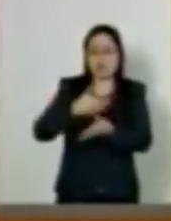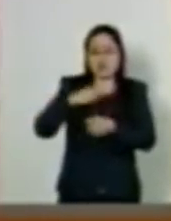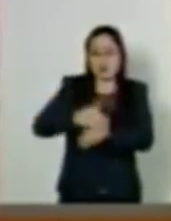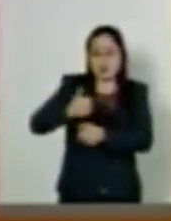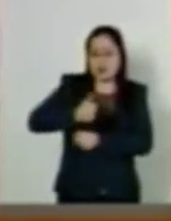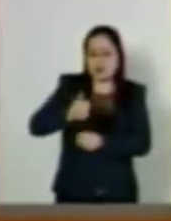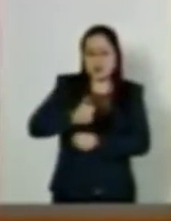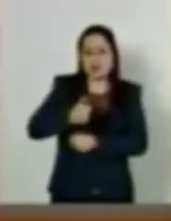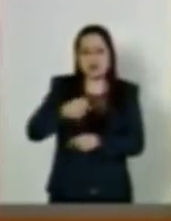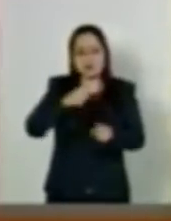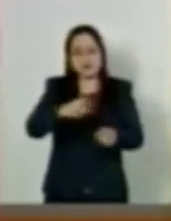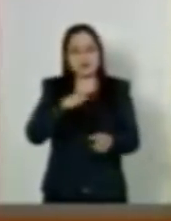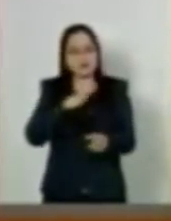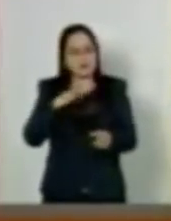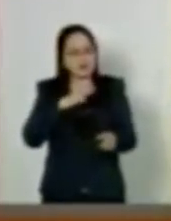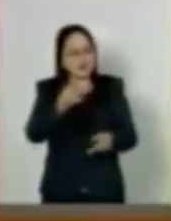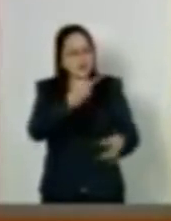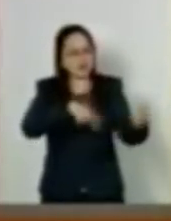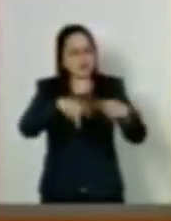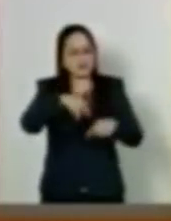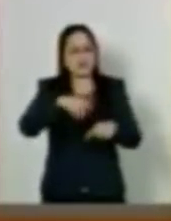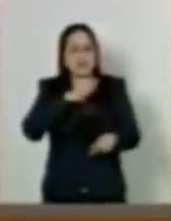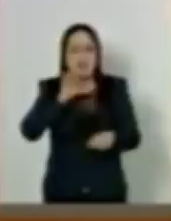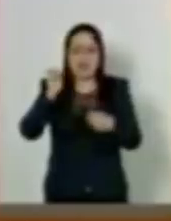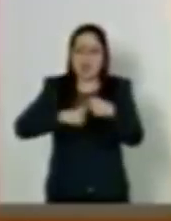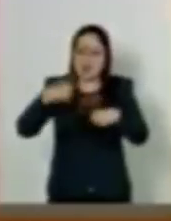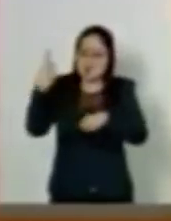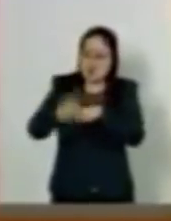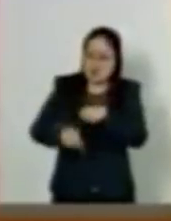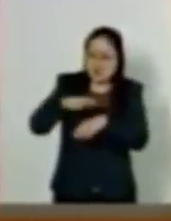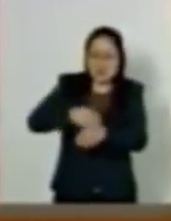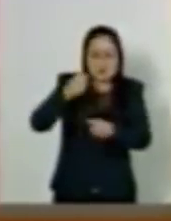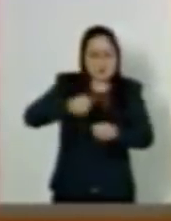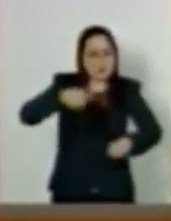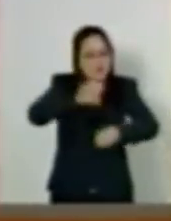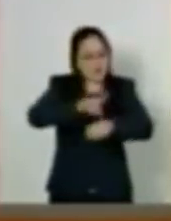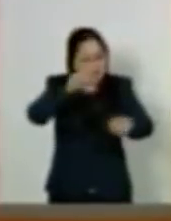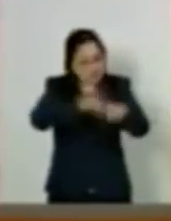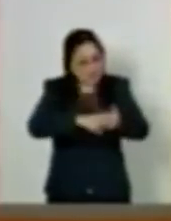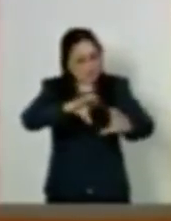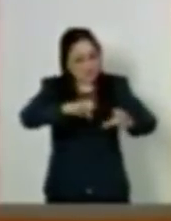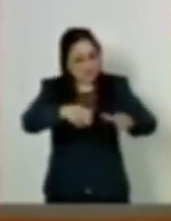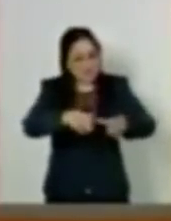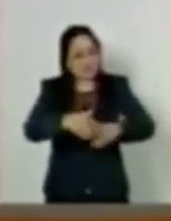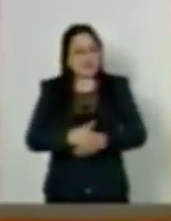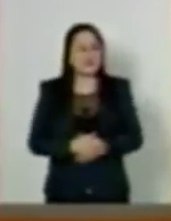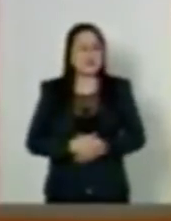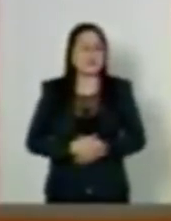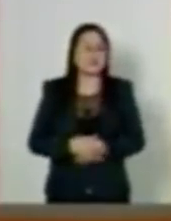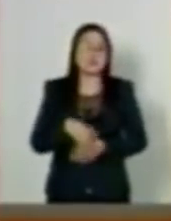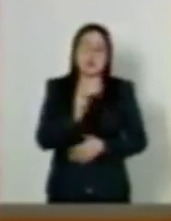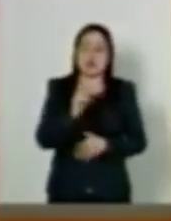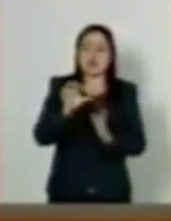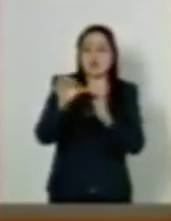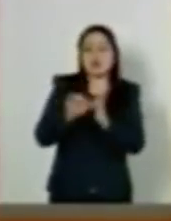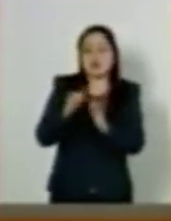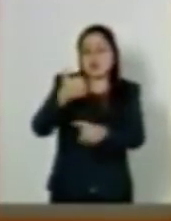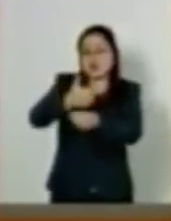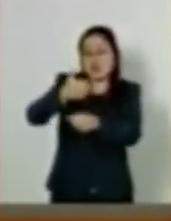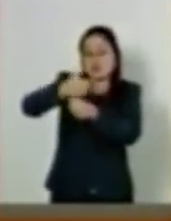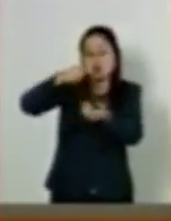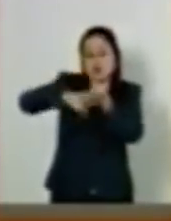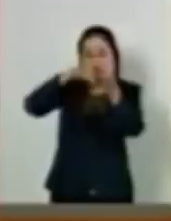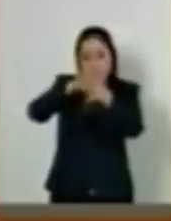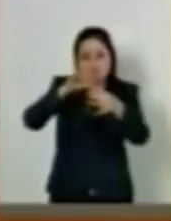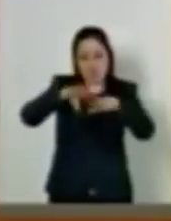Armadas cuando se identifiquen amenazas a la seguridad interior. No obstante, el artículo 6